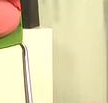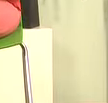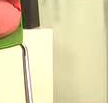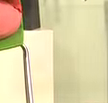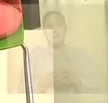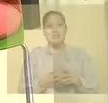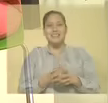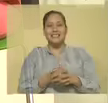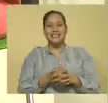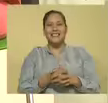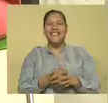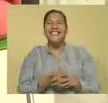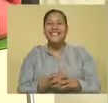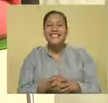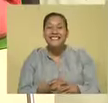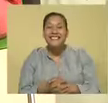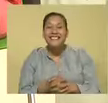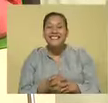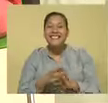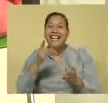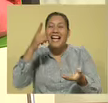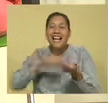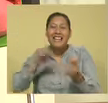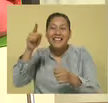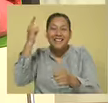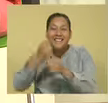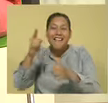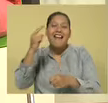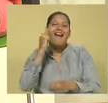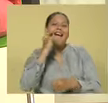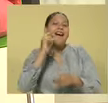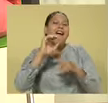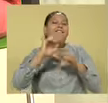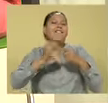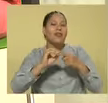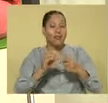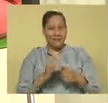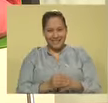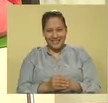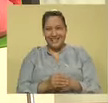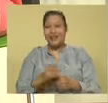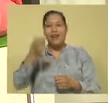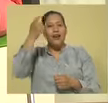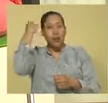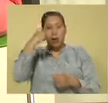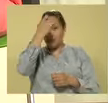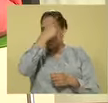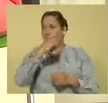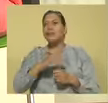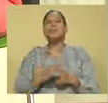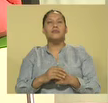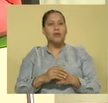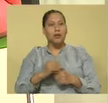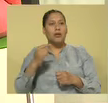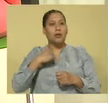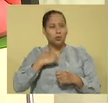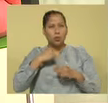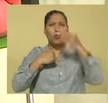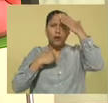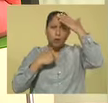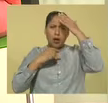traes un frijol ahí. ¡Oh, el frijolazo! ¡Buenos días! No te peinaste. Imagínate, es que me estoy haciendo la ilusión de que sí tengo pelo y me puedo